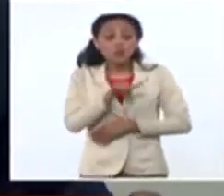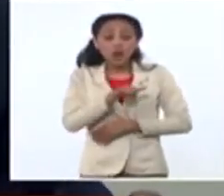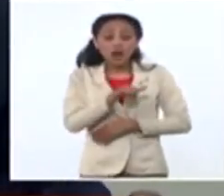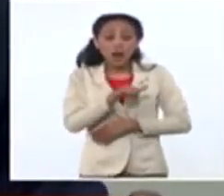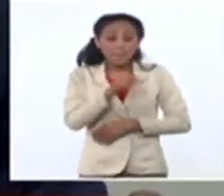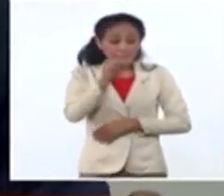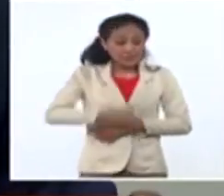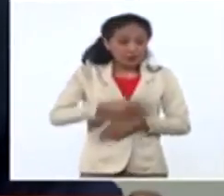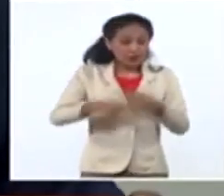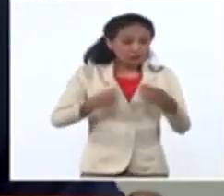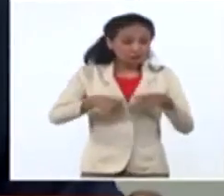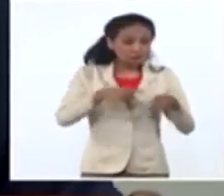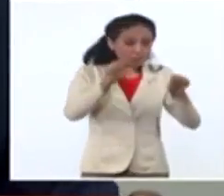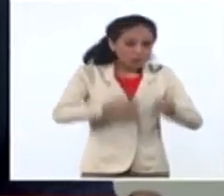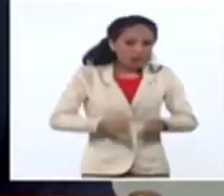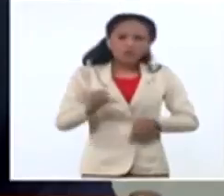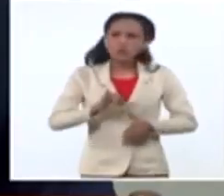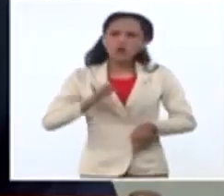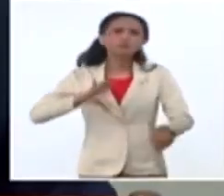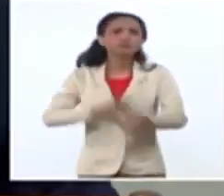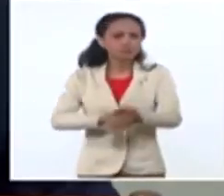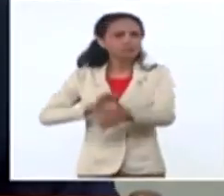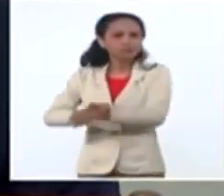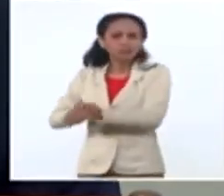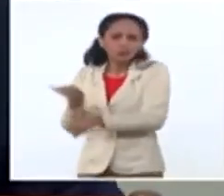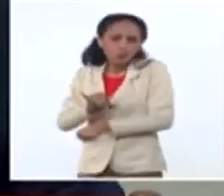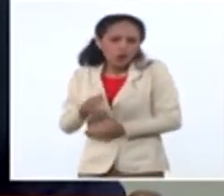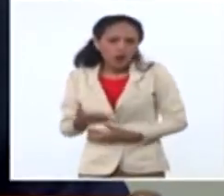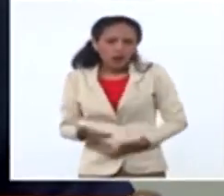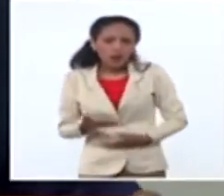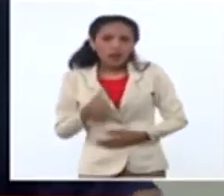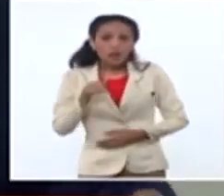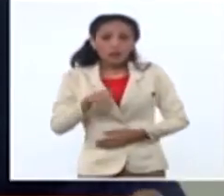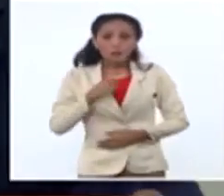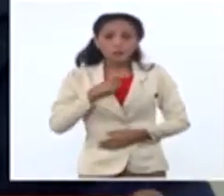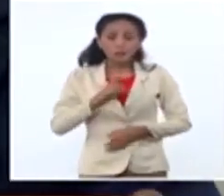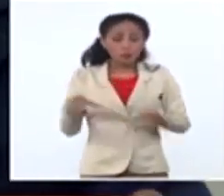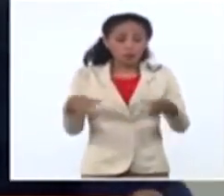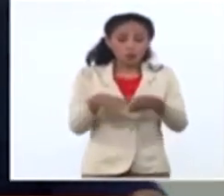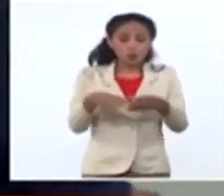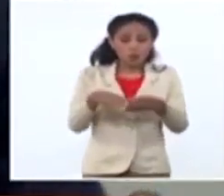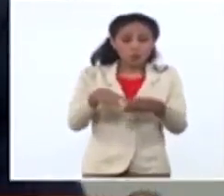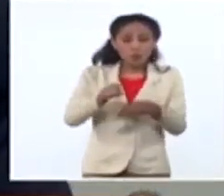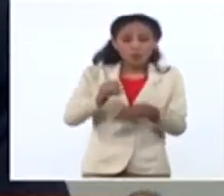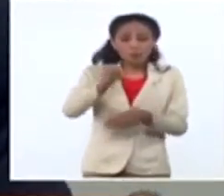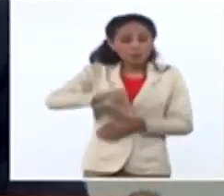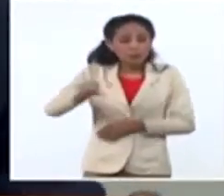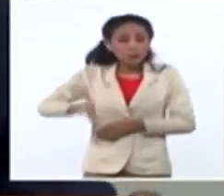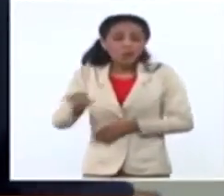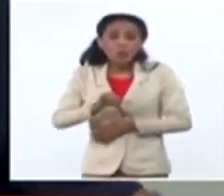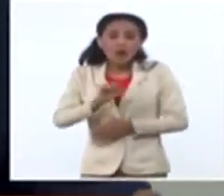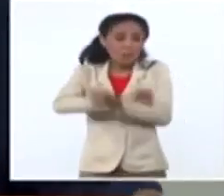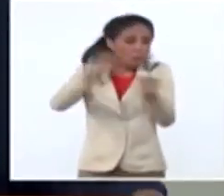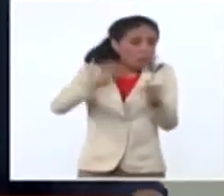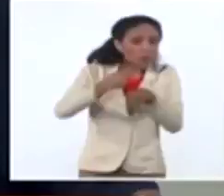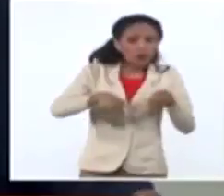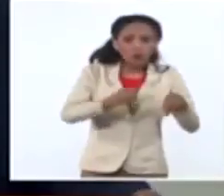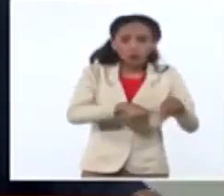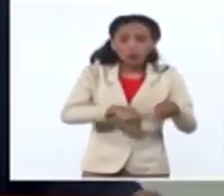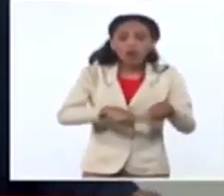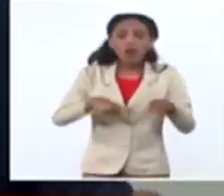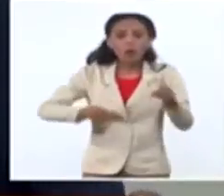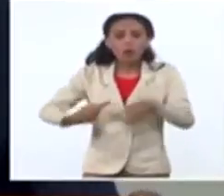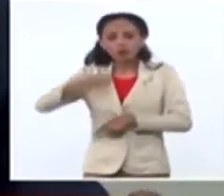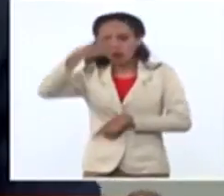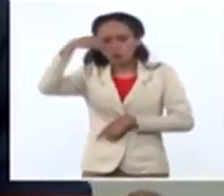historia de impunidad para los grupos terroristas que actúan contra Cuba. Reclamo en particular que